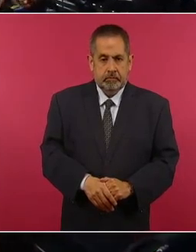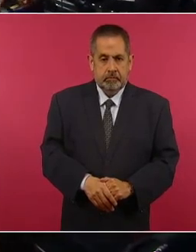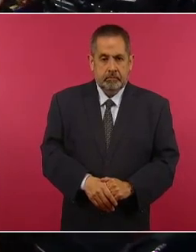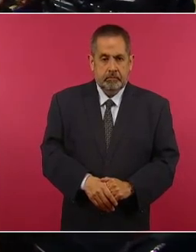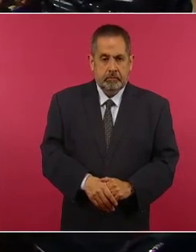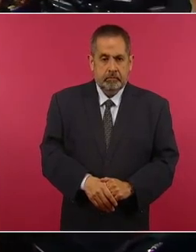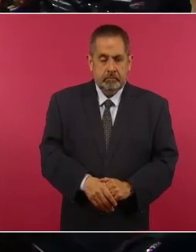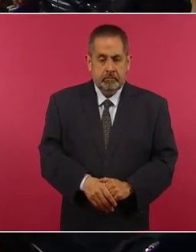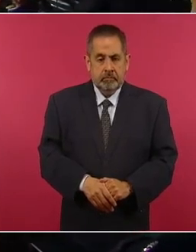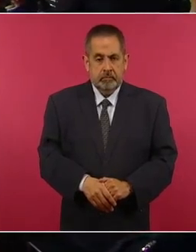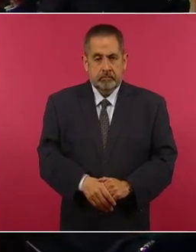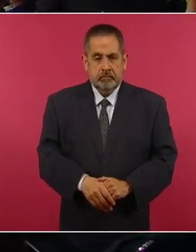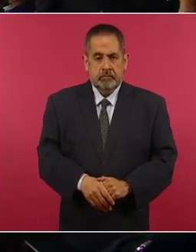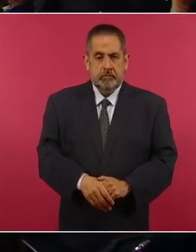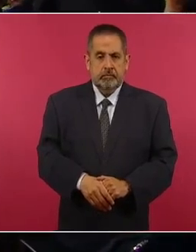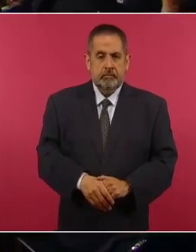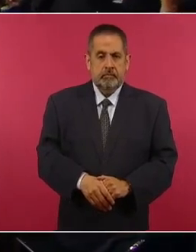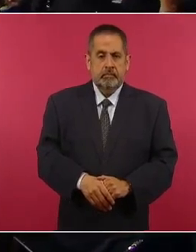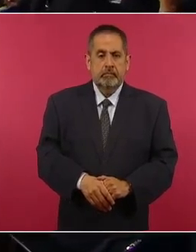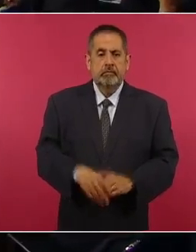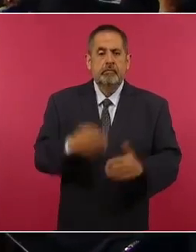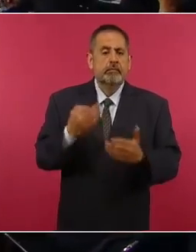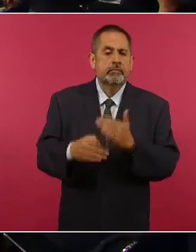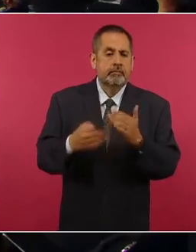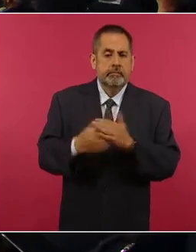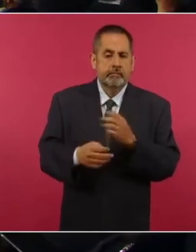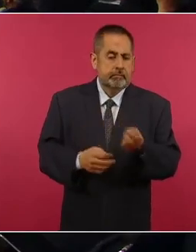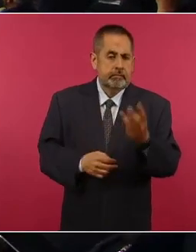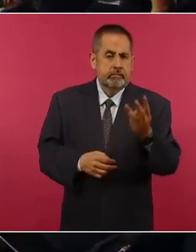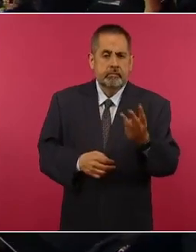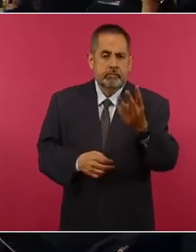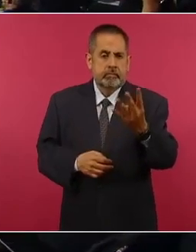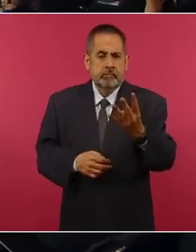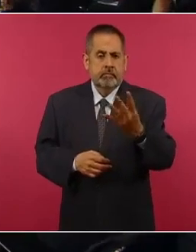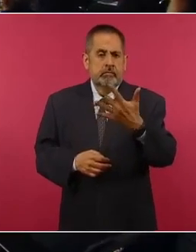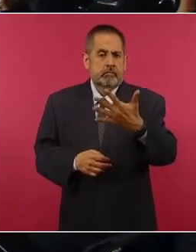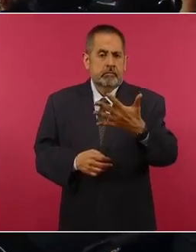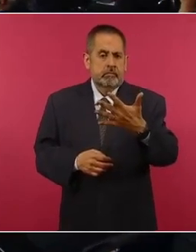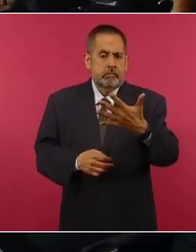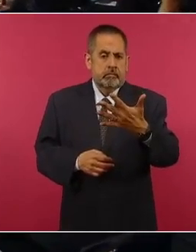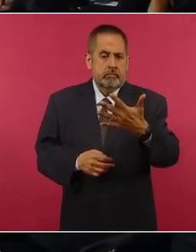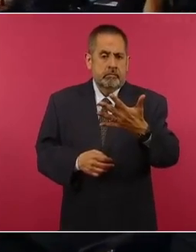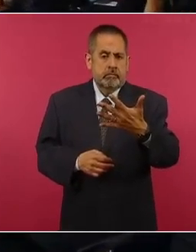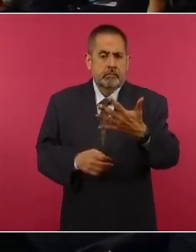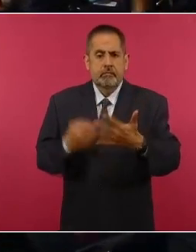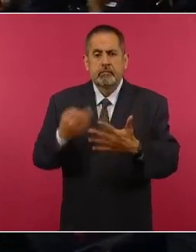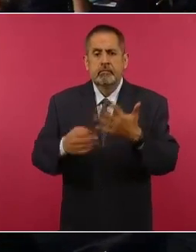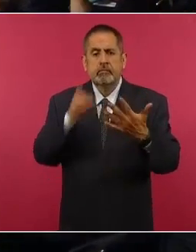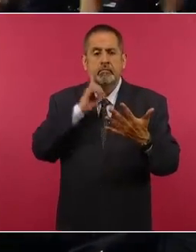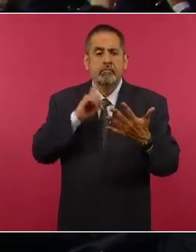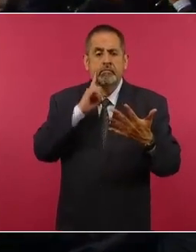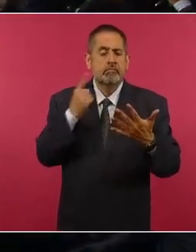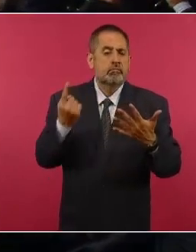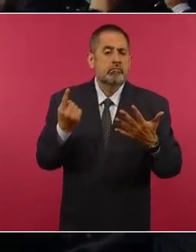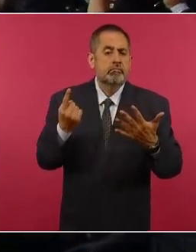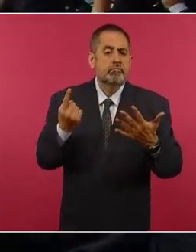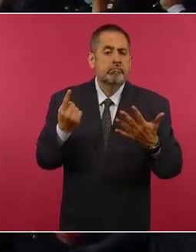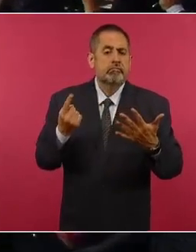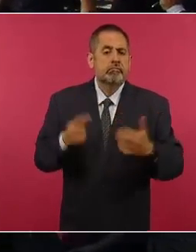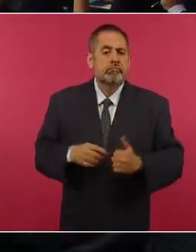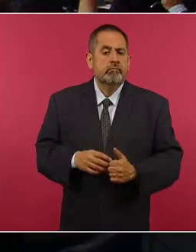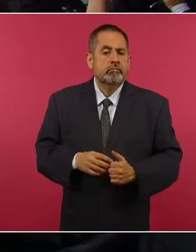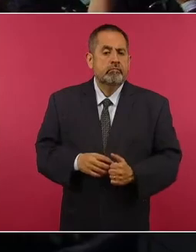Vamos, ahí están, pues. Pero faltan, son tres, cuatro, cinco, falta una compañera.